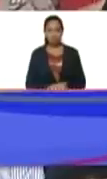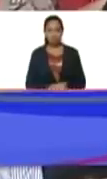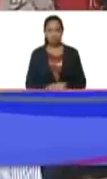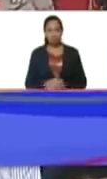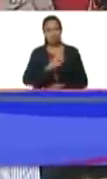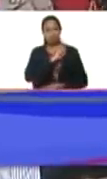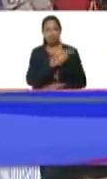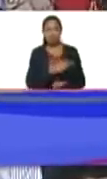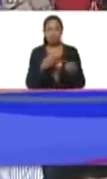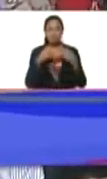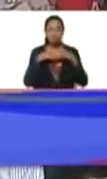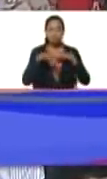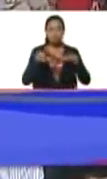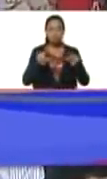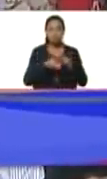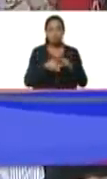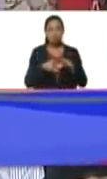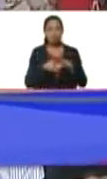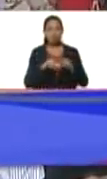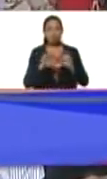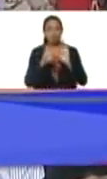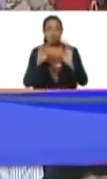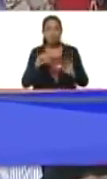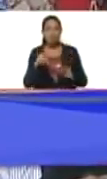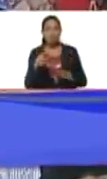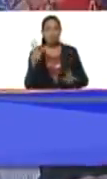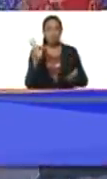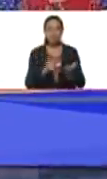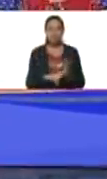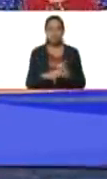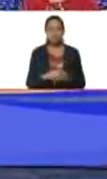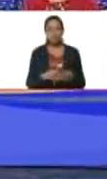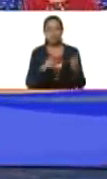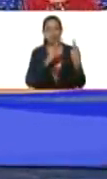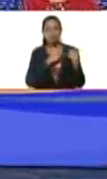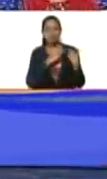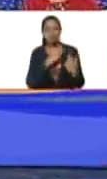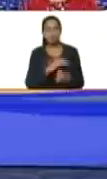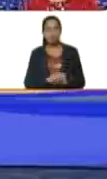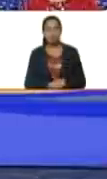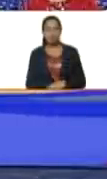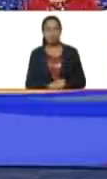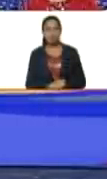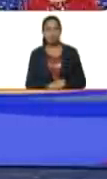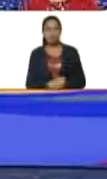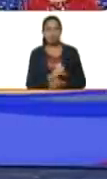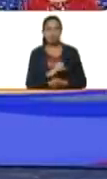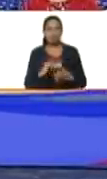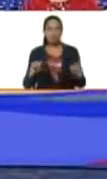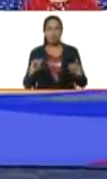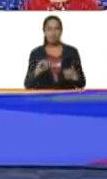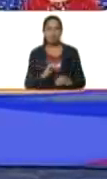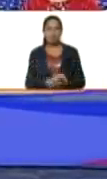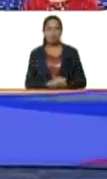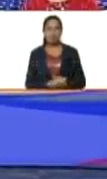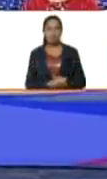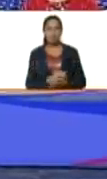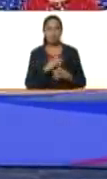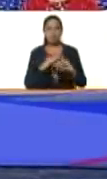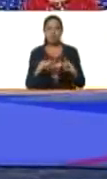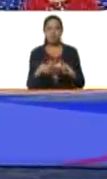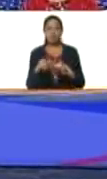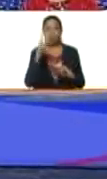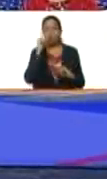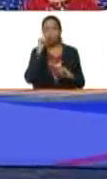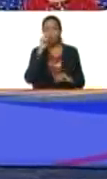Fortalecer y expandir la UPDI, que cumplan las tareas, ya eso está orientado. El mayor general